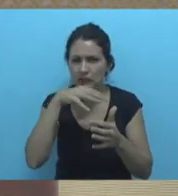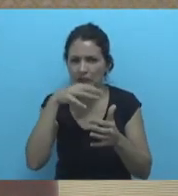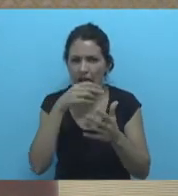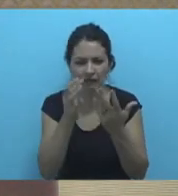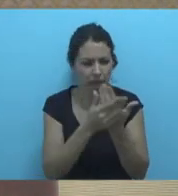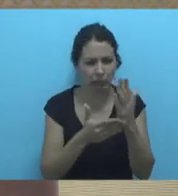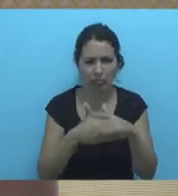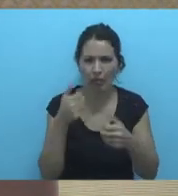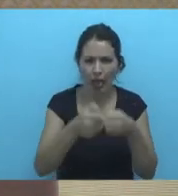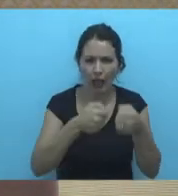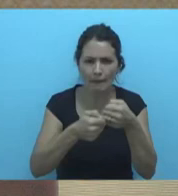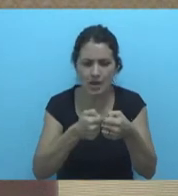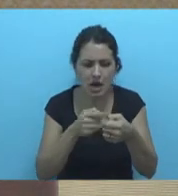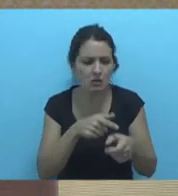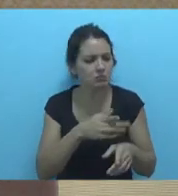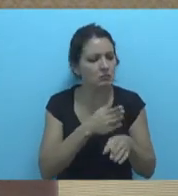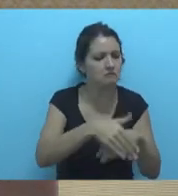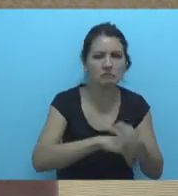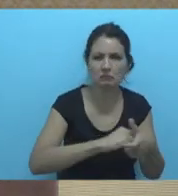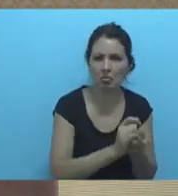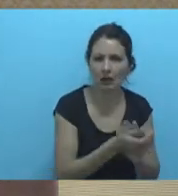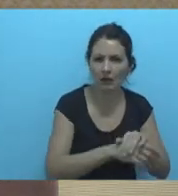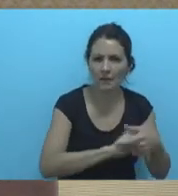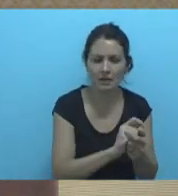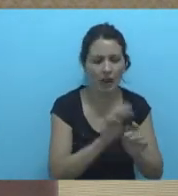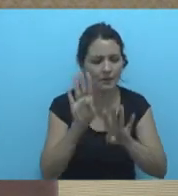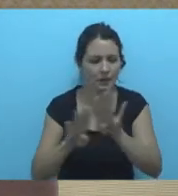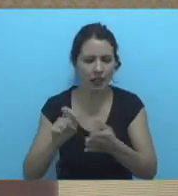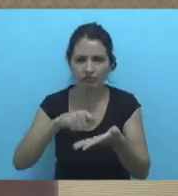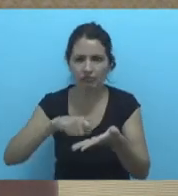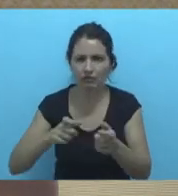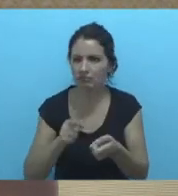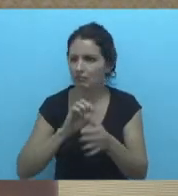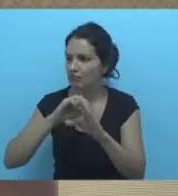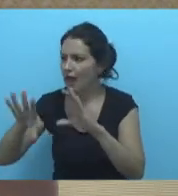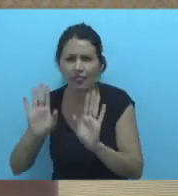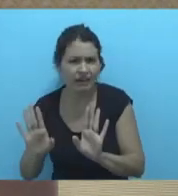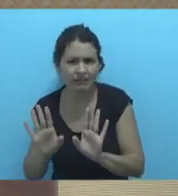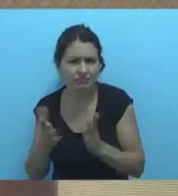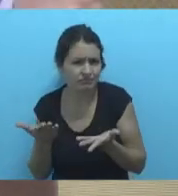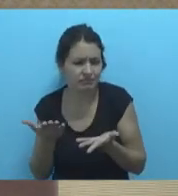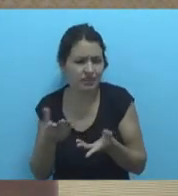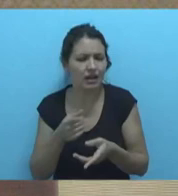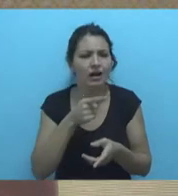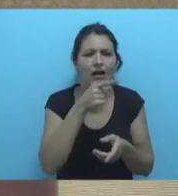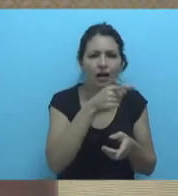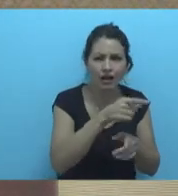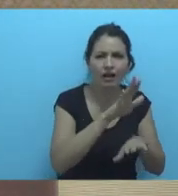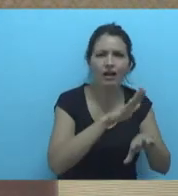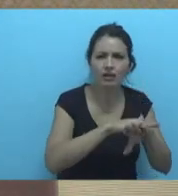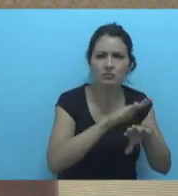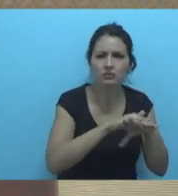Hasta el 97, Lofiego era el jefe de operaciones de la Policía de Santa Fe, el que comandaba los operativos de Central News,